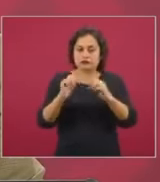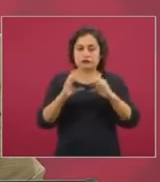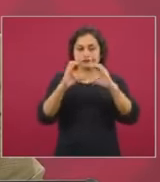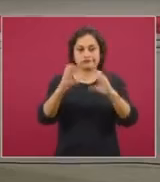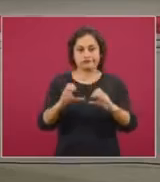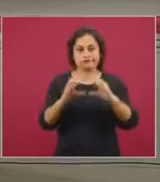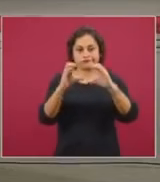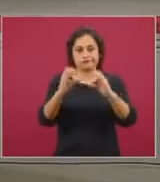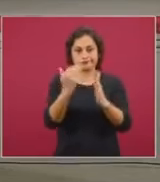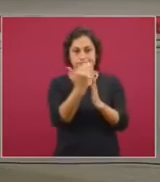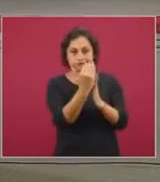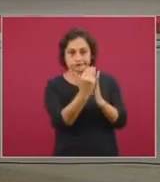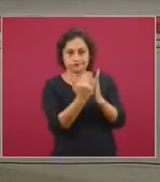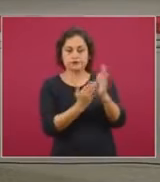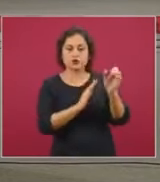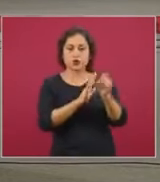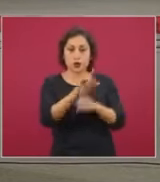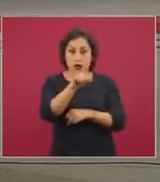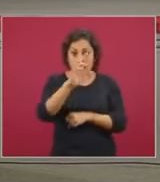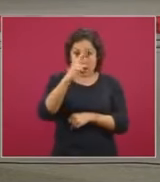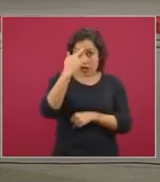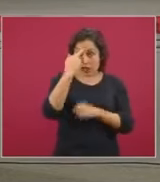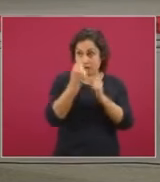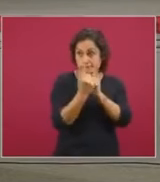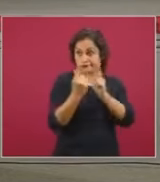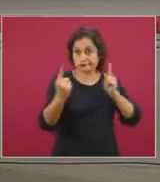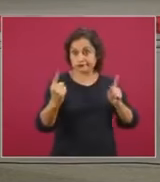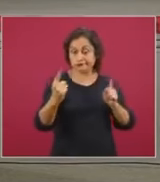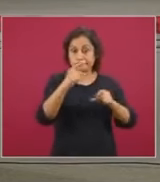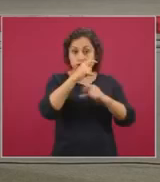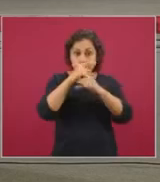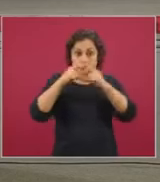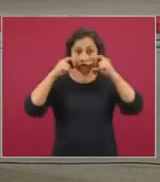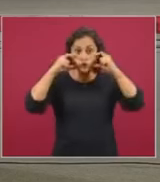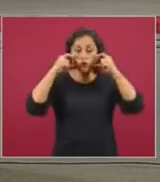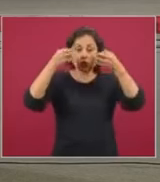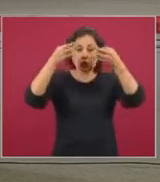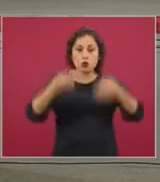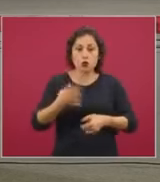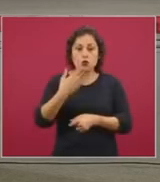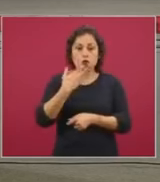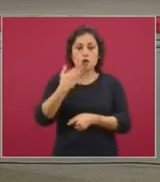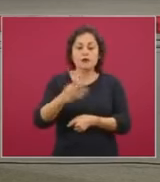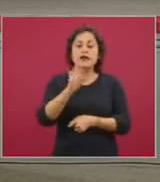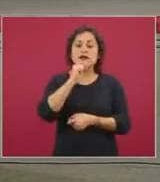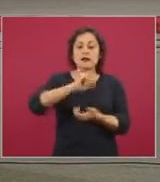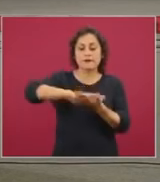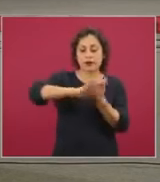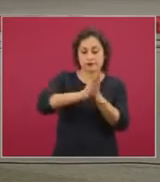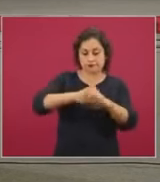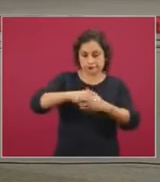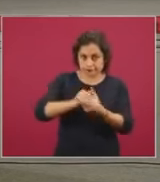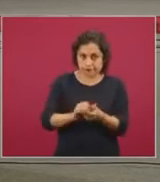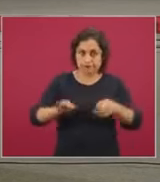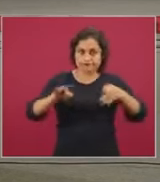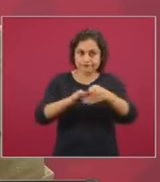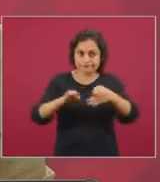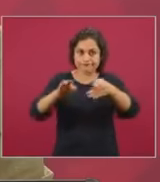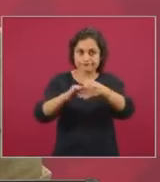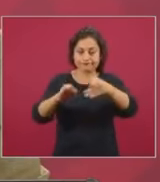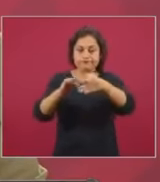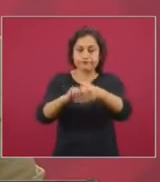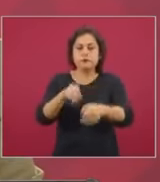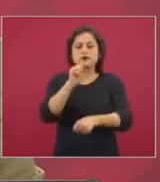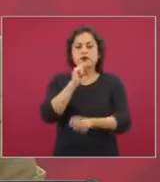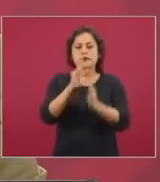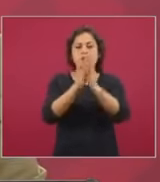necesarias. Acuérdense, sana distancia, uso de cubrebocas de manera adecuada, el lavado de manos, y también salir lo